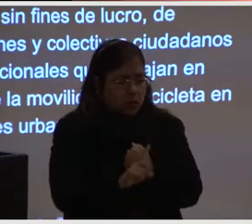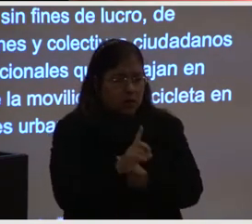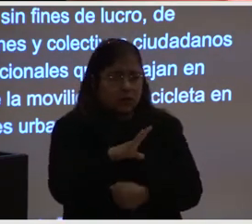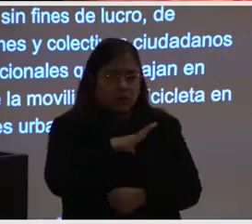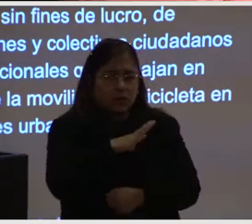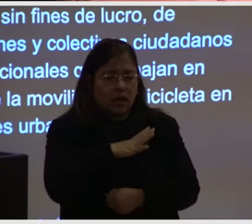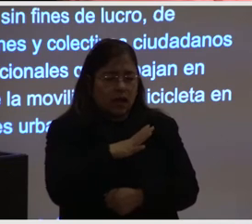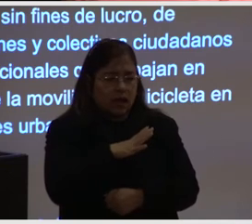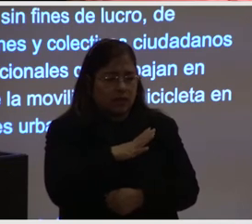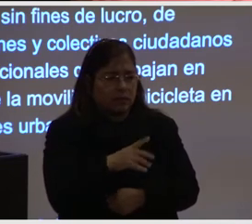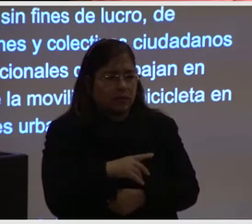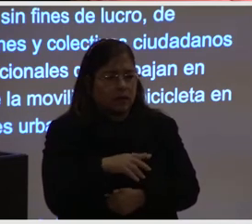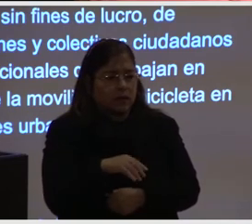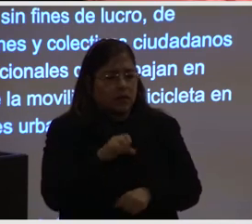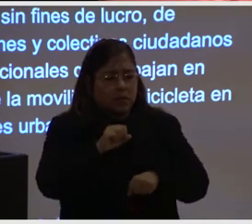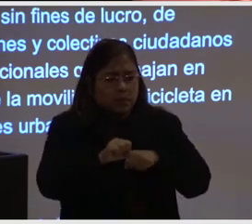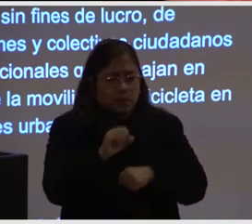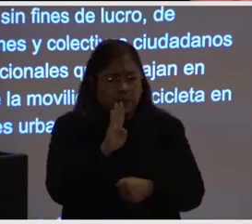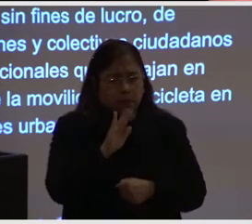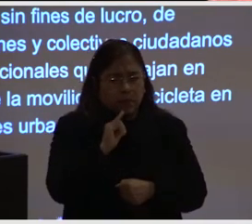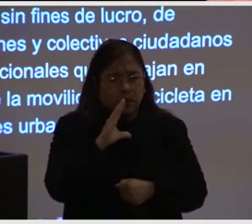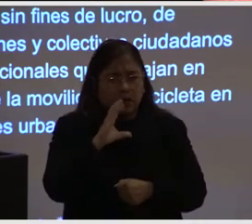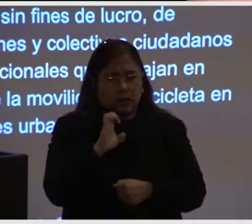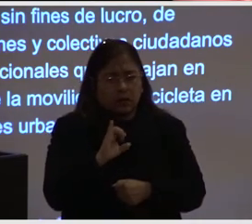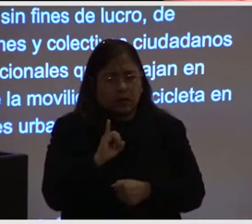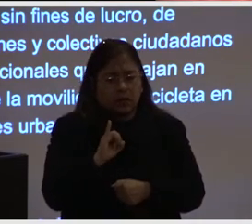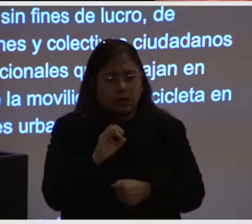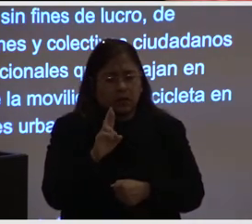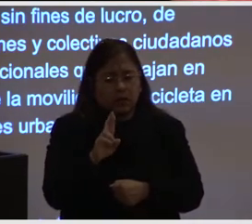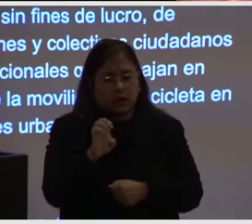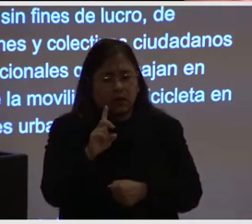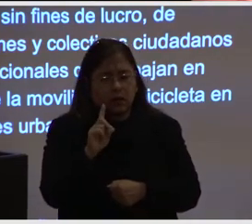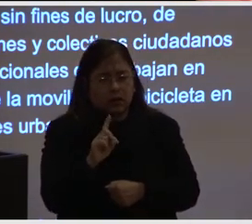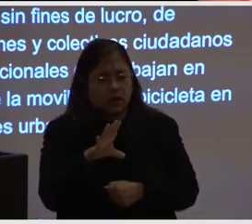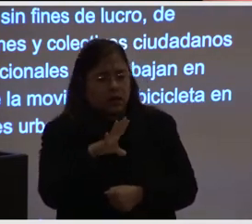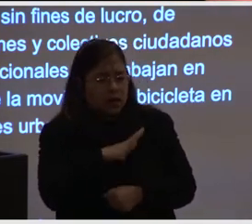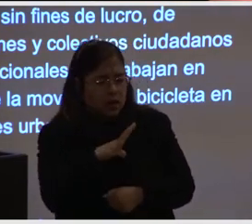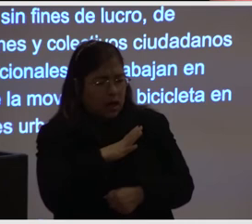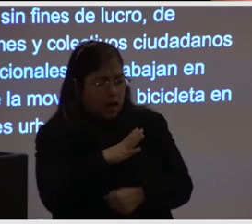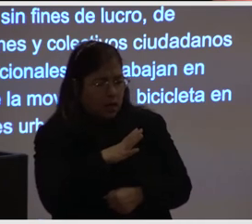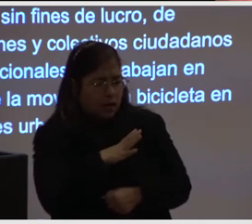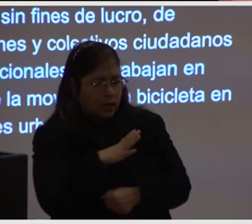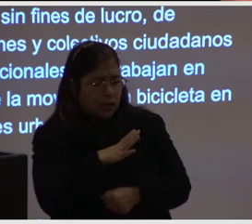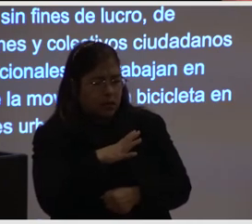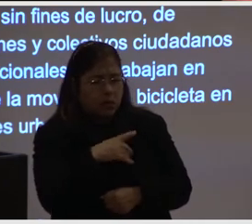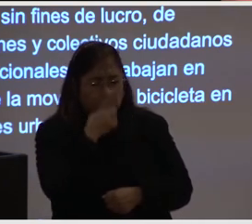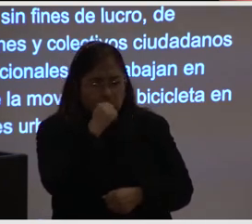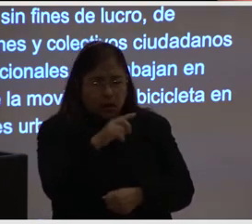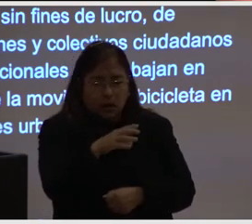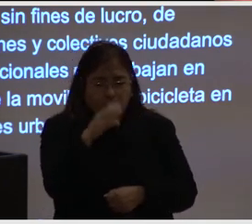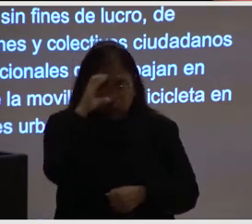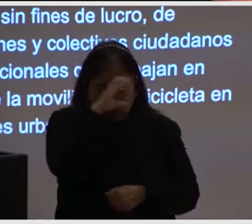el army si red es pues una red nacional de organizaciones colectivos fundaciones que trabajan en pro de la movilidad ciclista